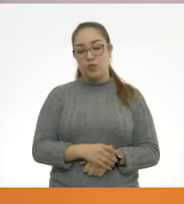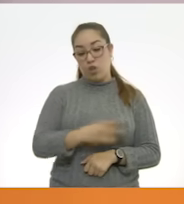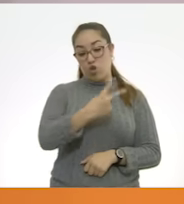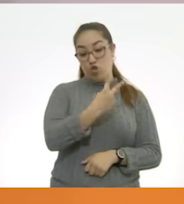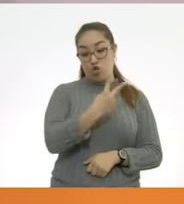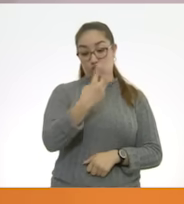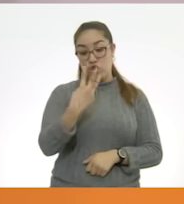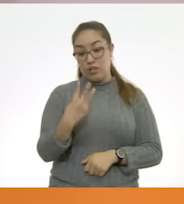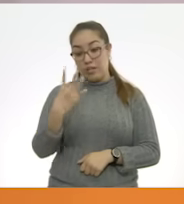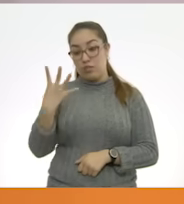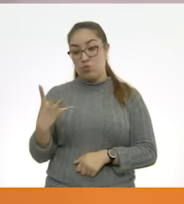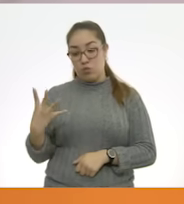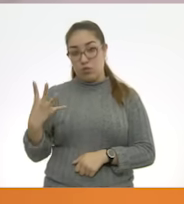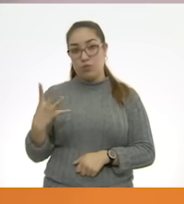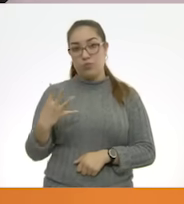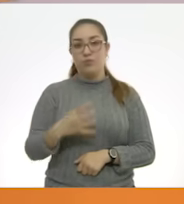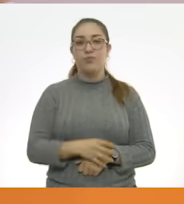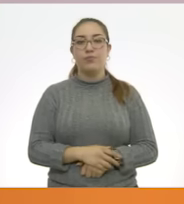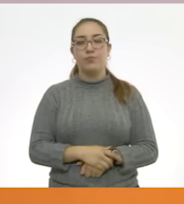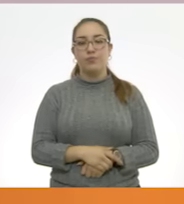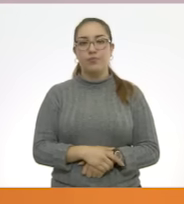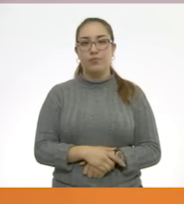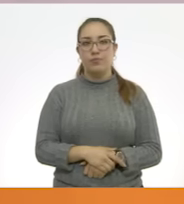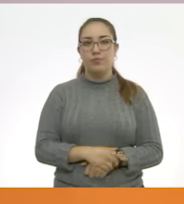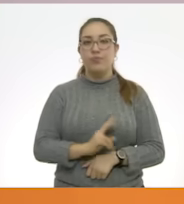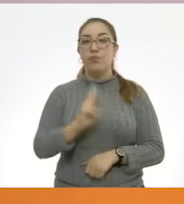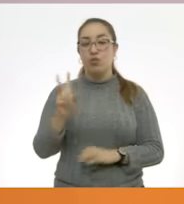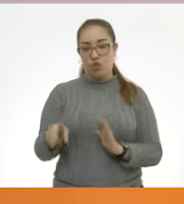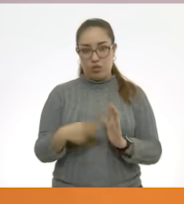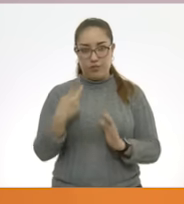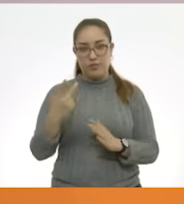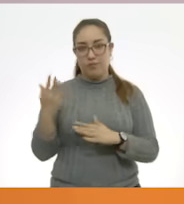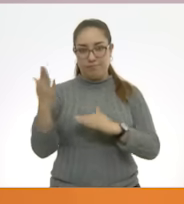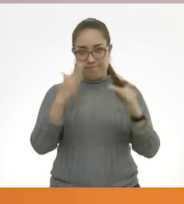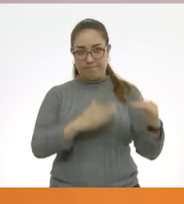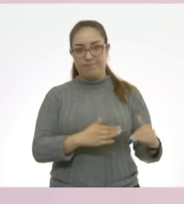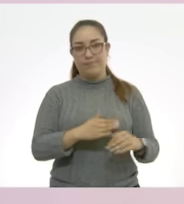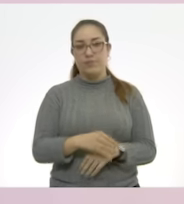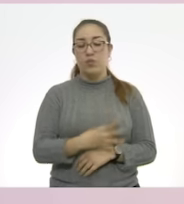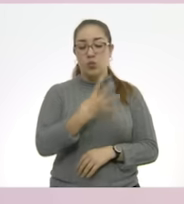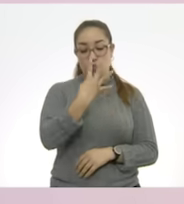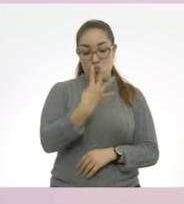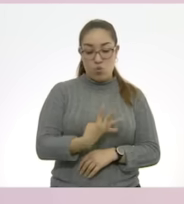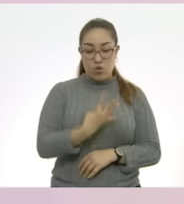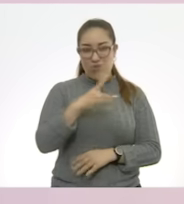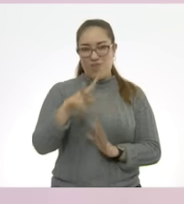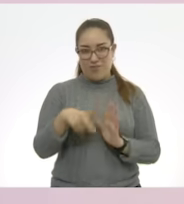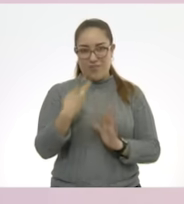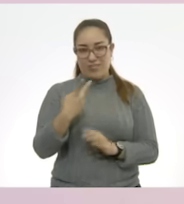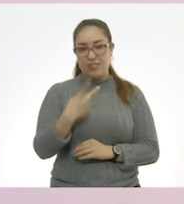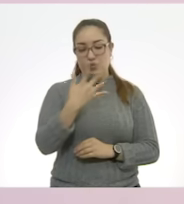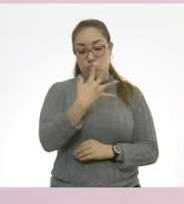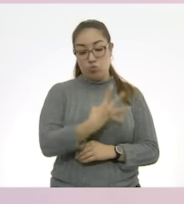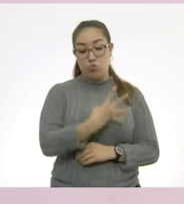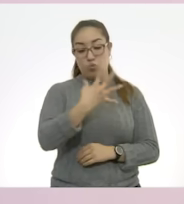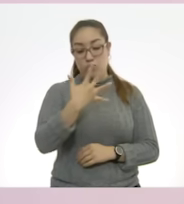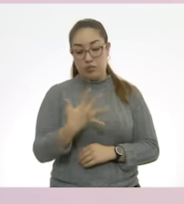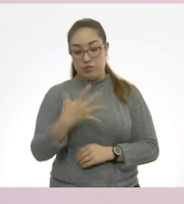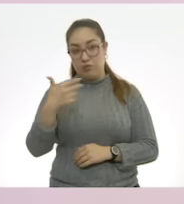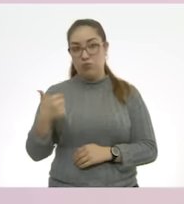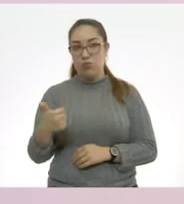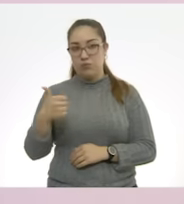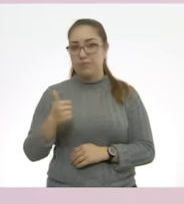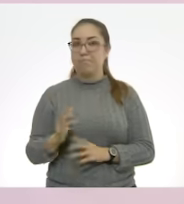3... 4. Vamos a volver a hacer lo mismo. Repetimos. 4, 5,